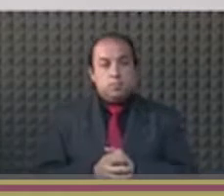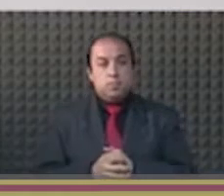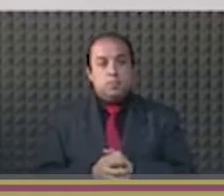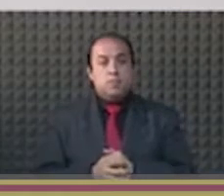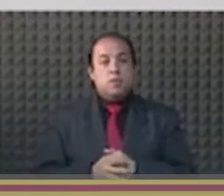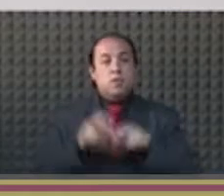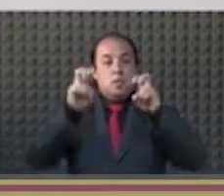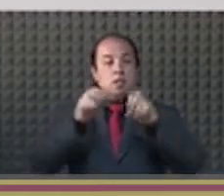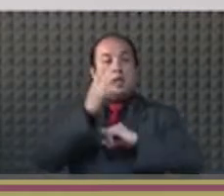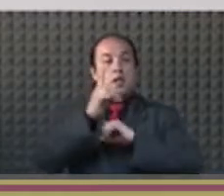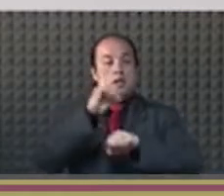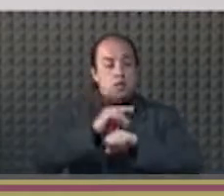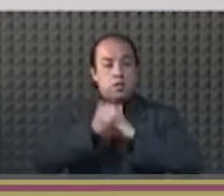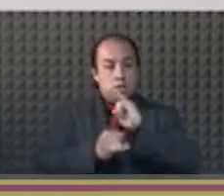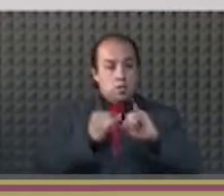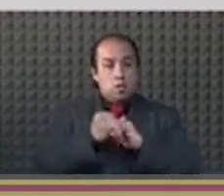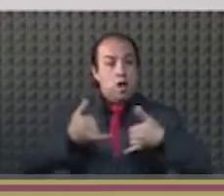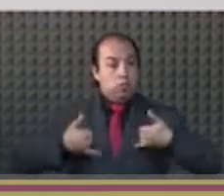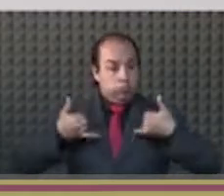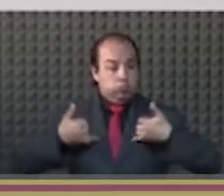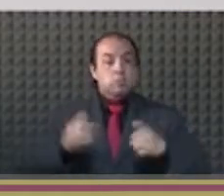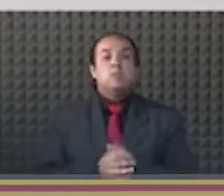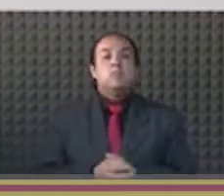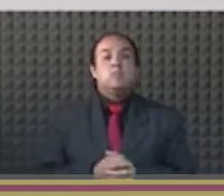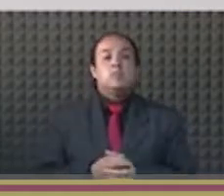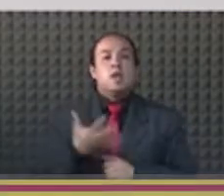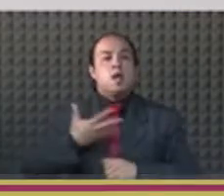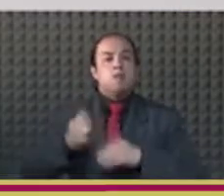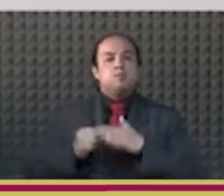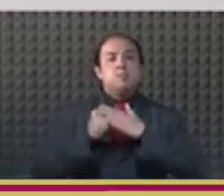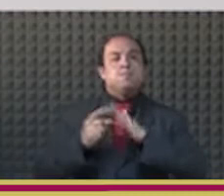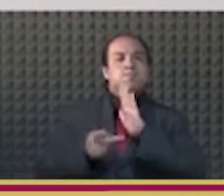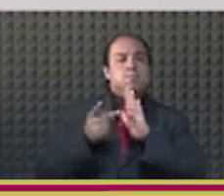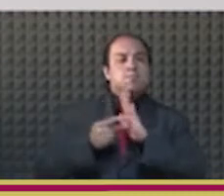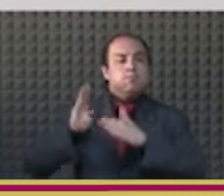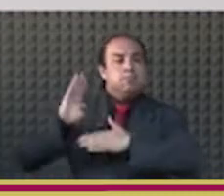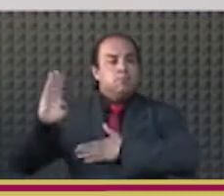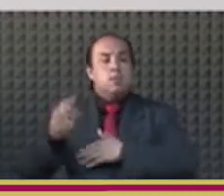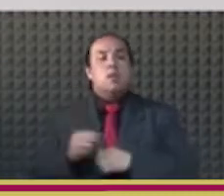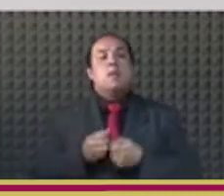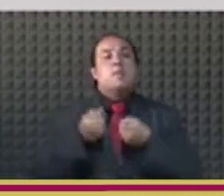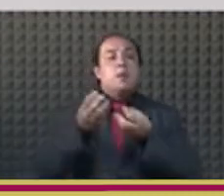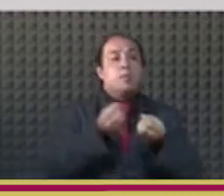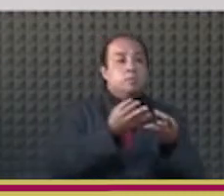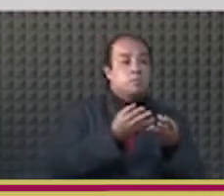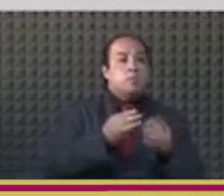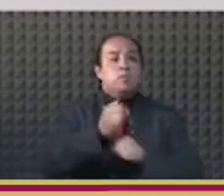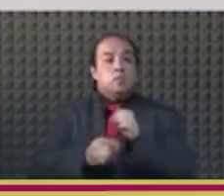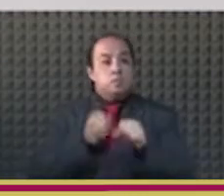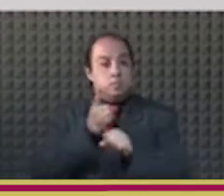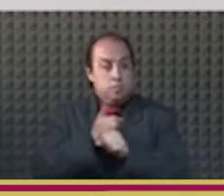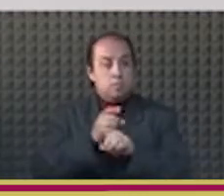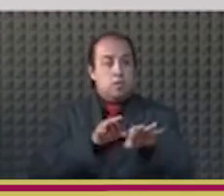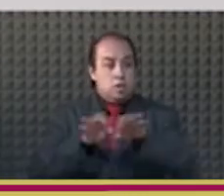marco del Día Internacional de la Juventud, se refrenda el compromiso de brindar oportunidades laborales para las y los